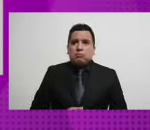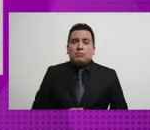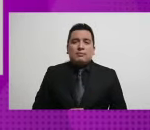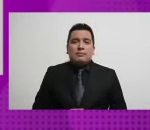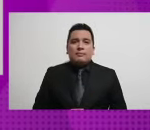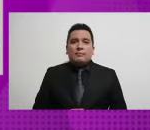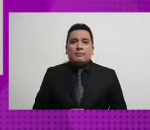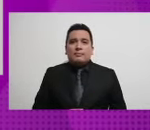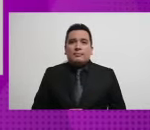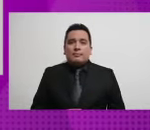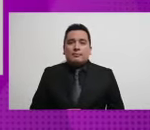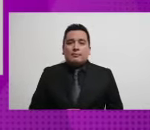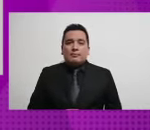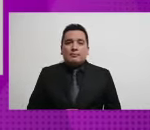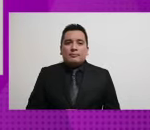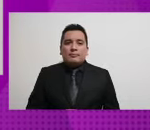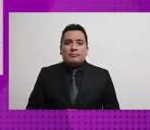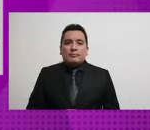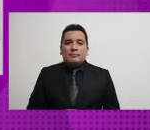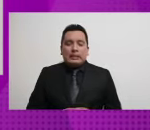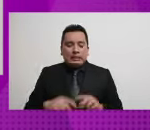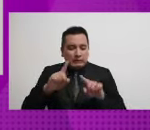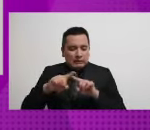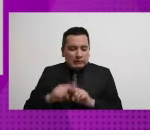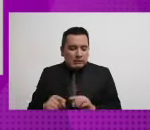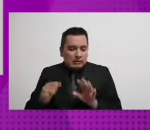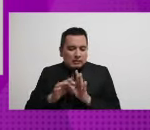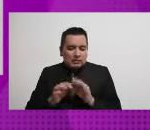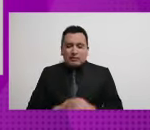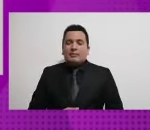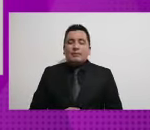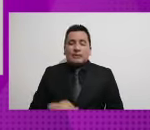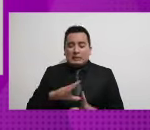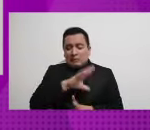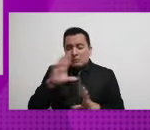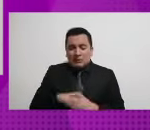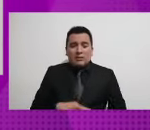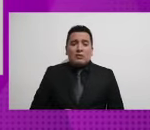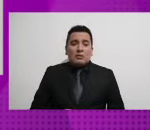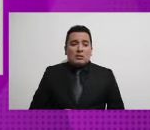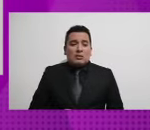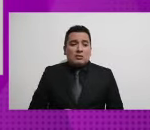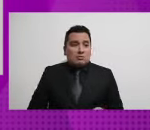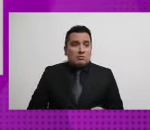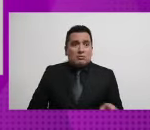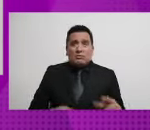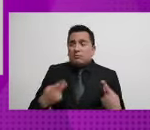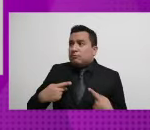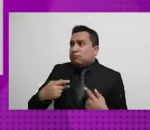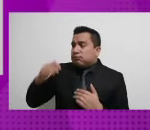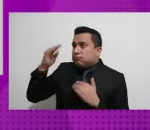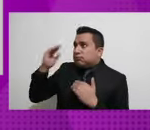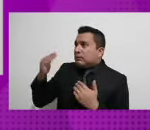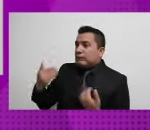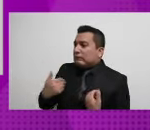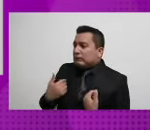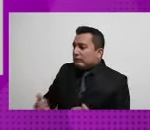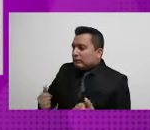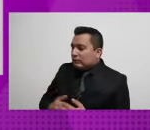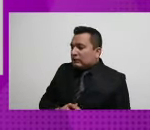era con el suplente o de la fila o los titulares. Total que ellos nunca entendieron